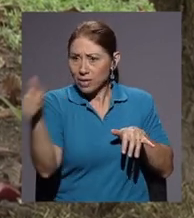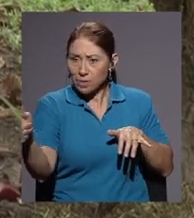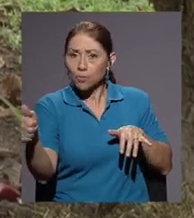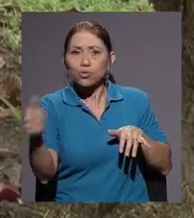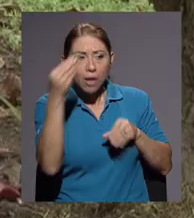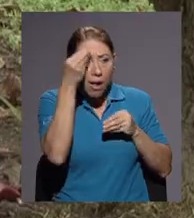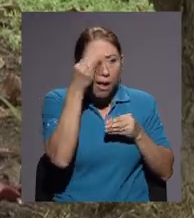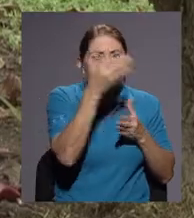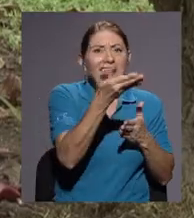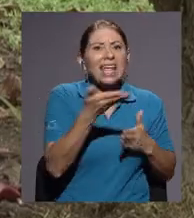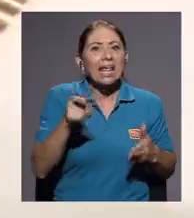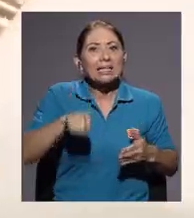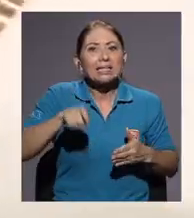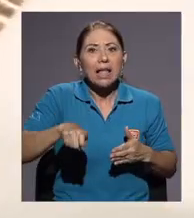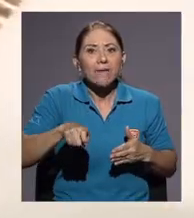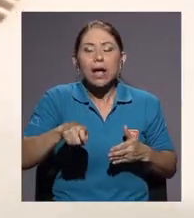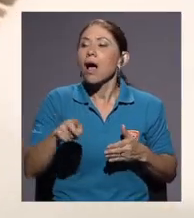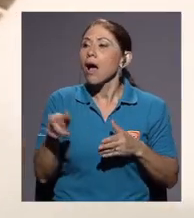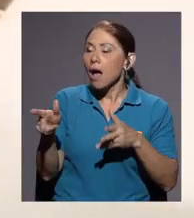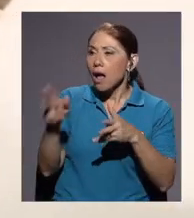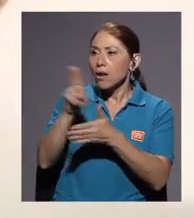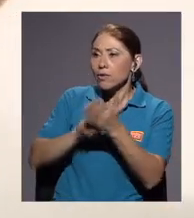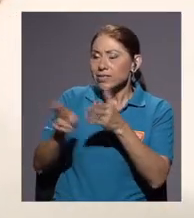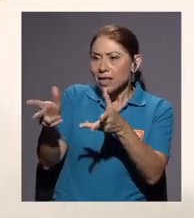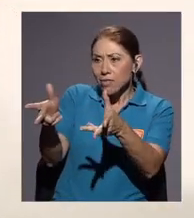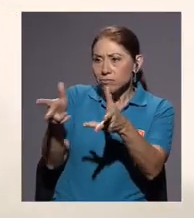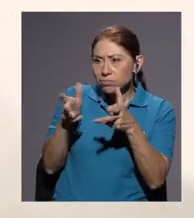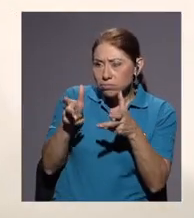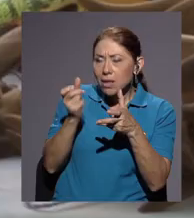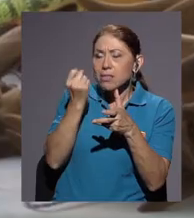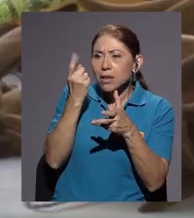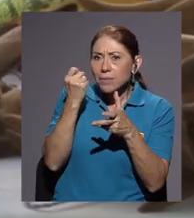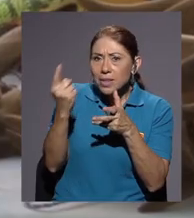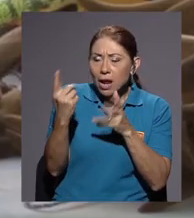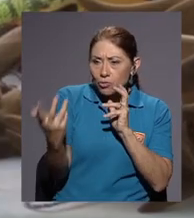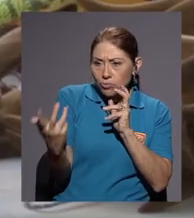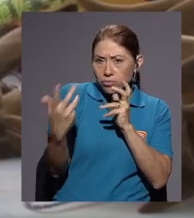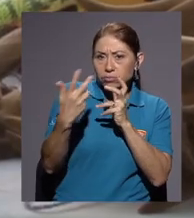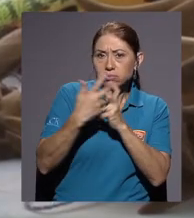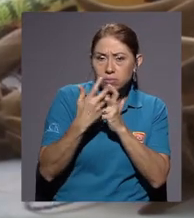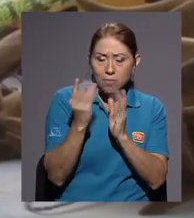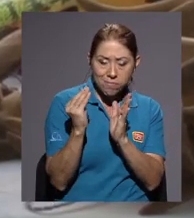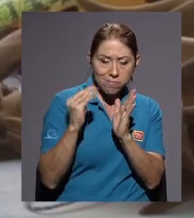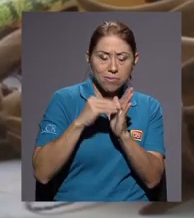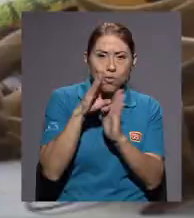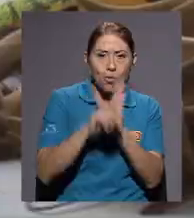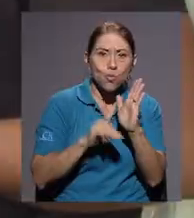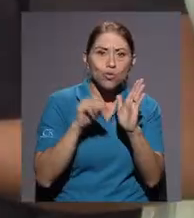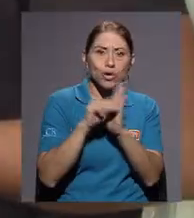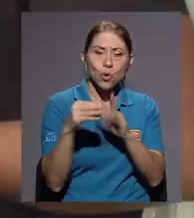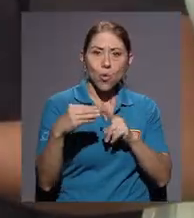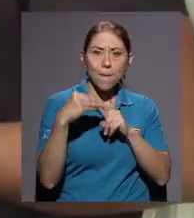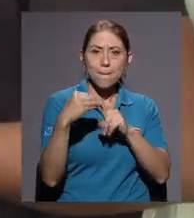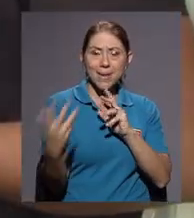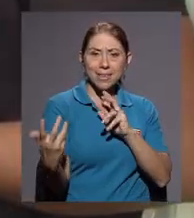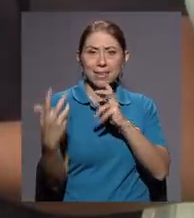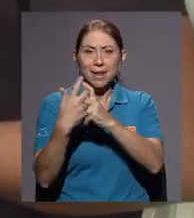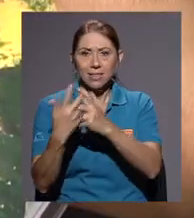universidad recolectar esas necesidades, interpretarlos y adecuarlos a un currículum pertinente.